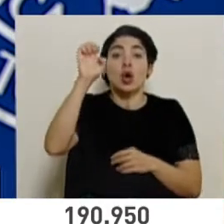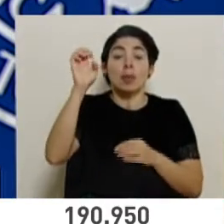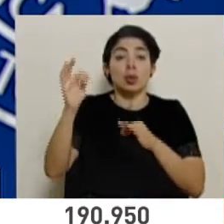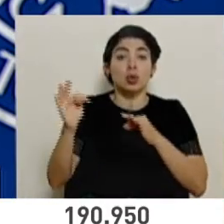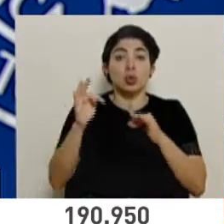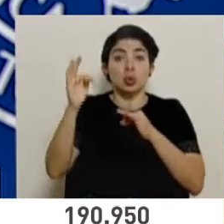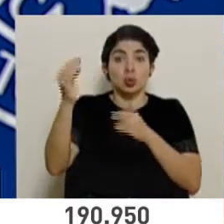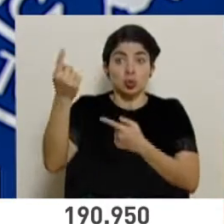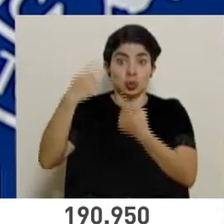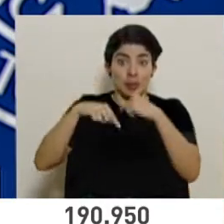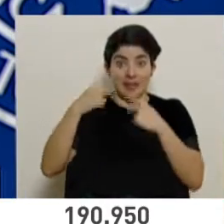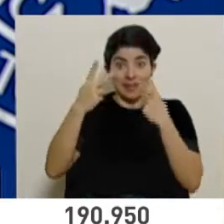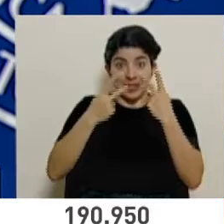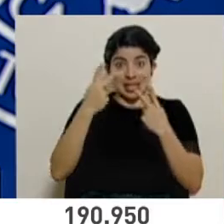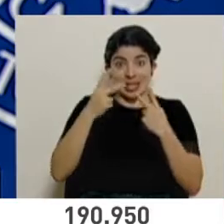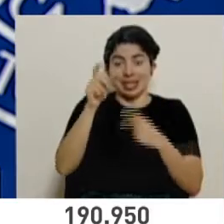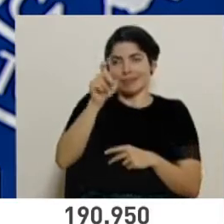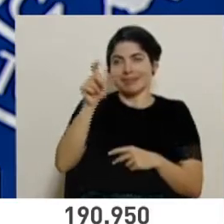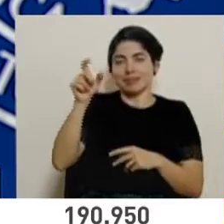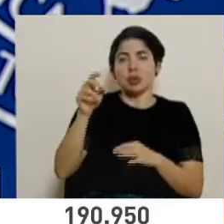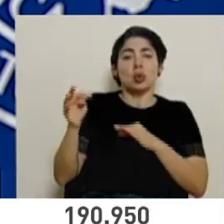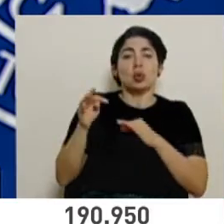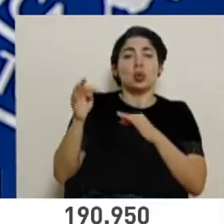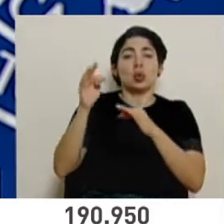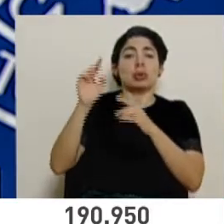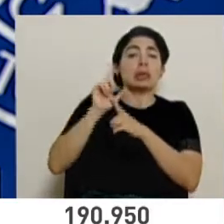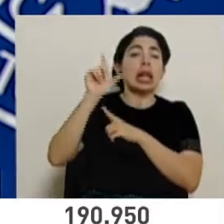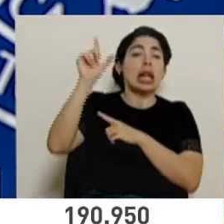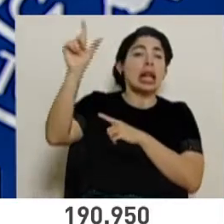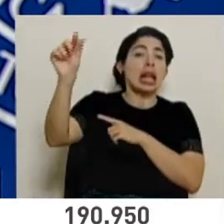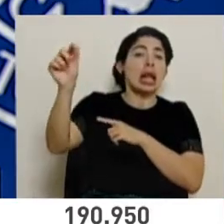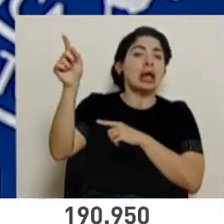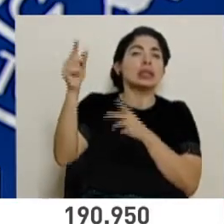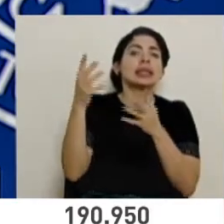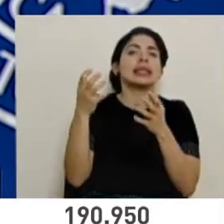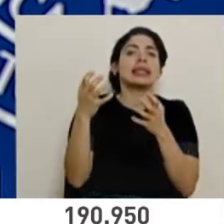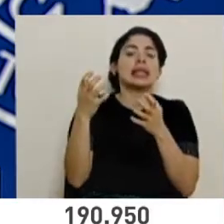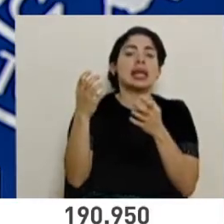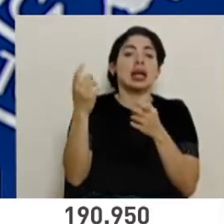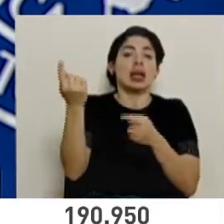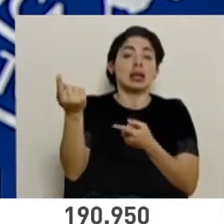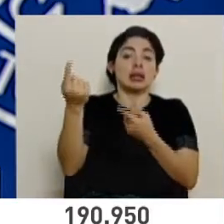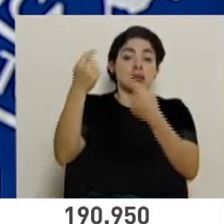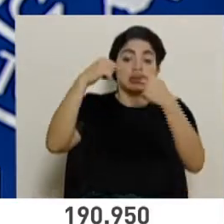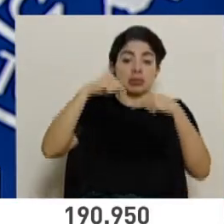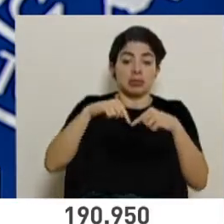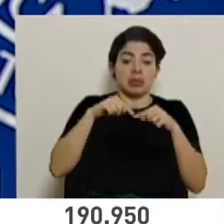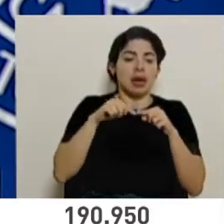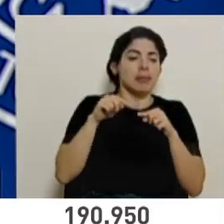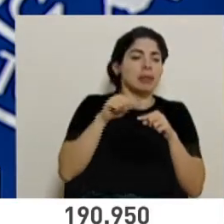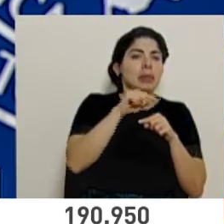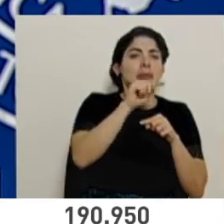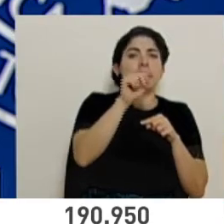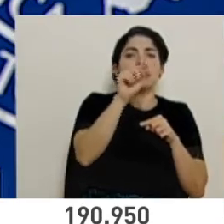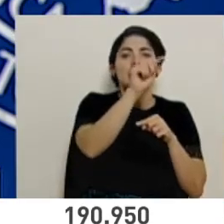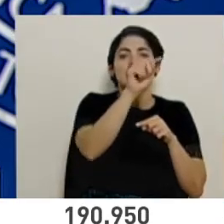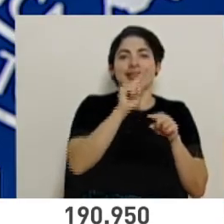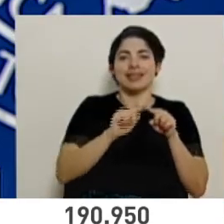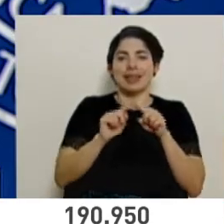visitan, dado que son turistas de larga distancia, están interesados en combinar destinos